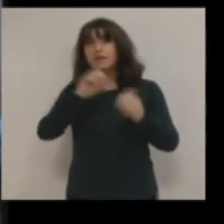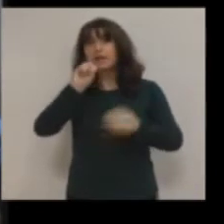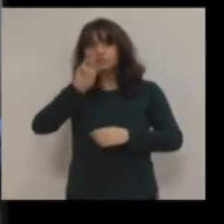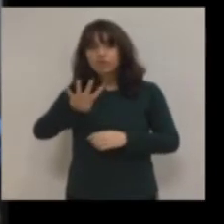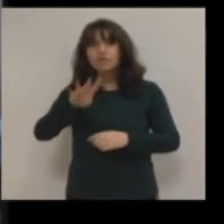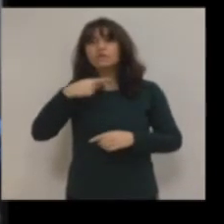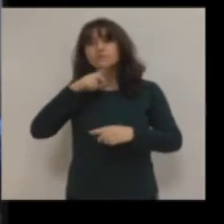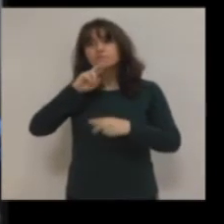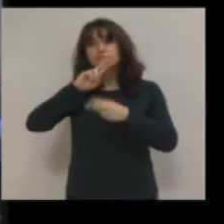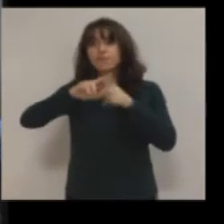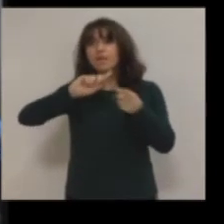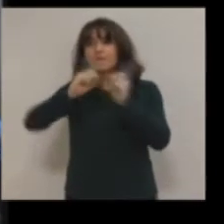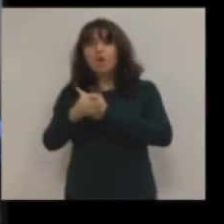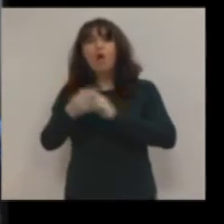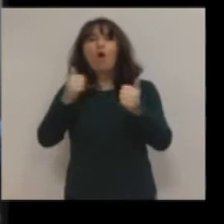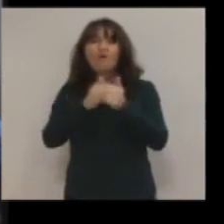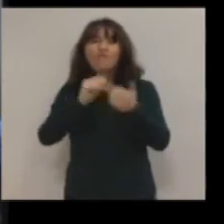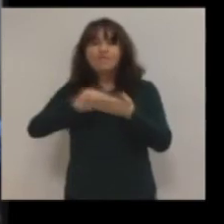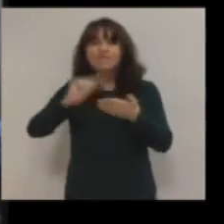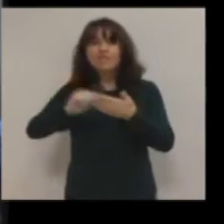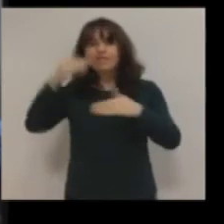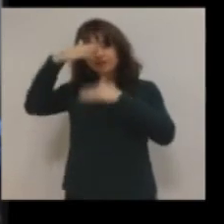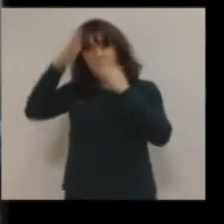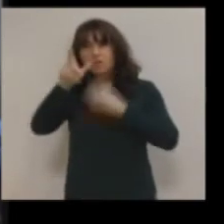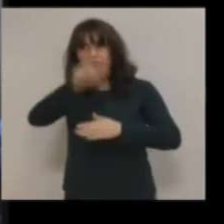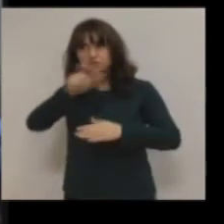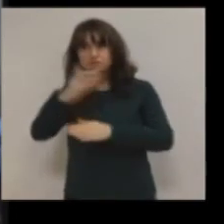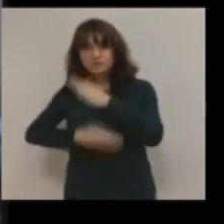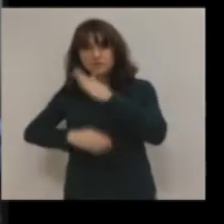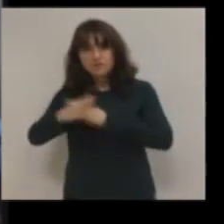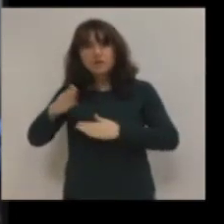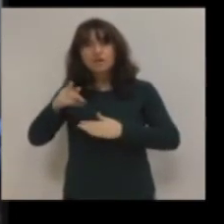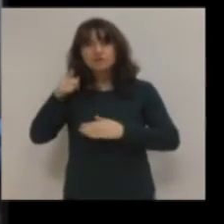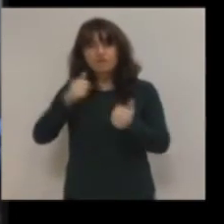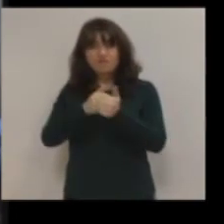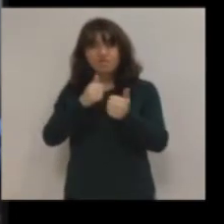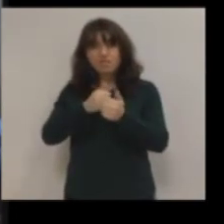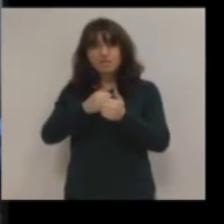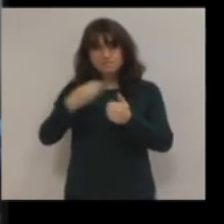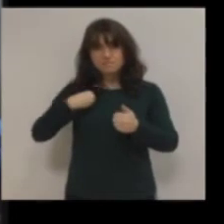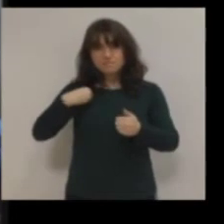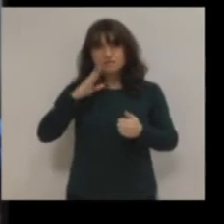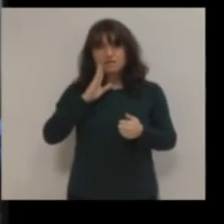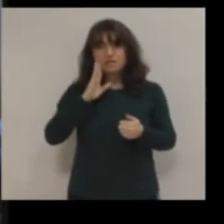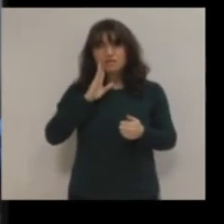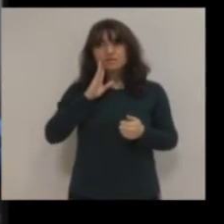Oficina de Atención a las Personas con Discapacidad. Bueno, esta oficina